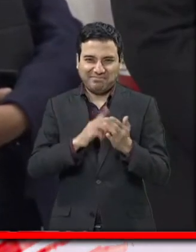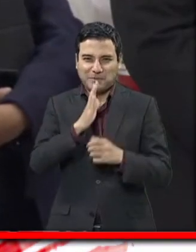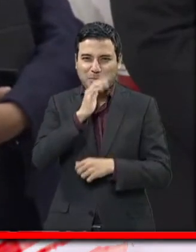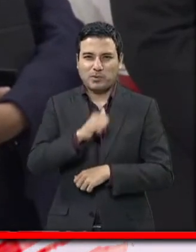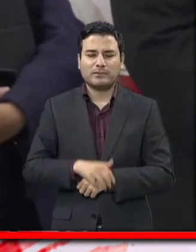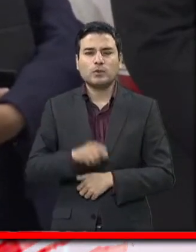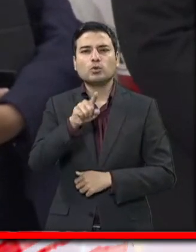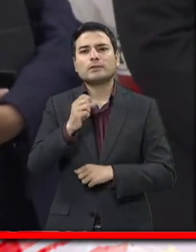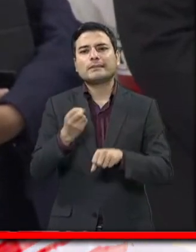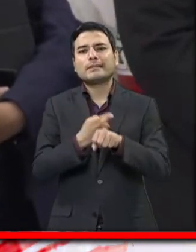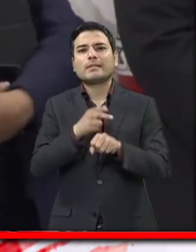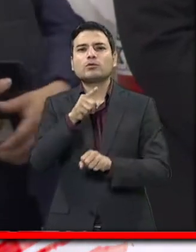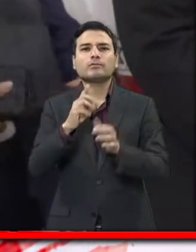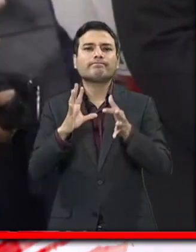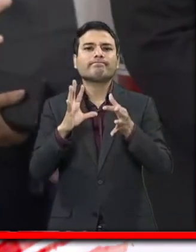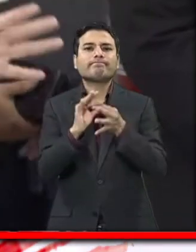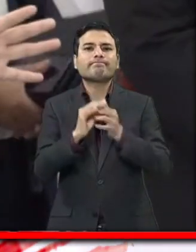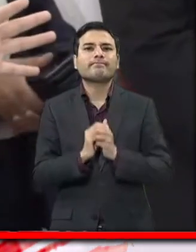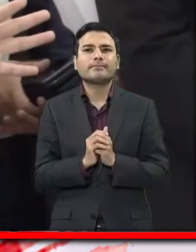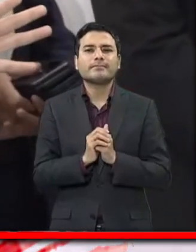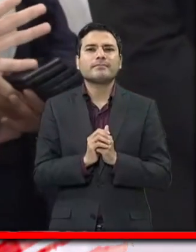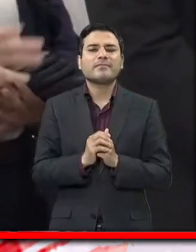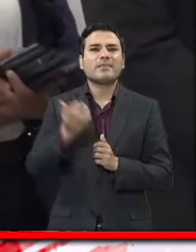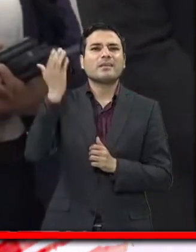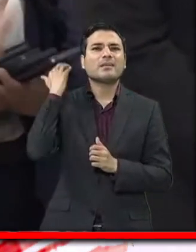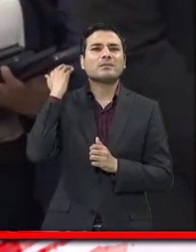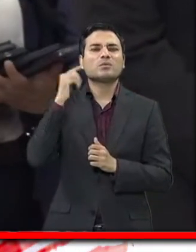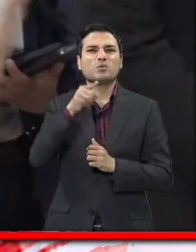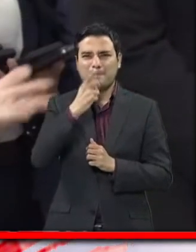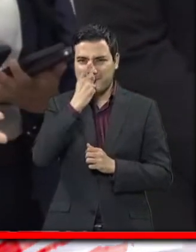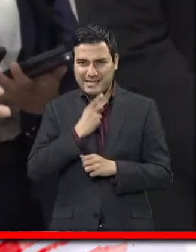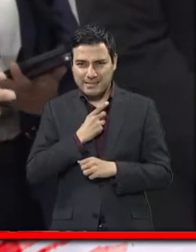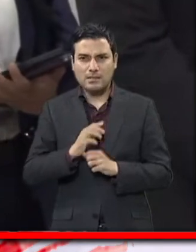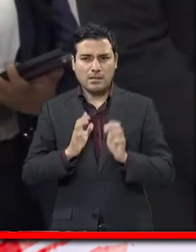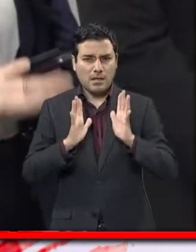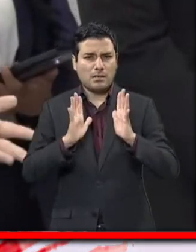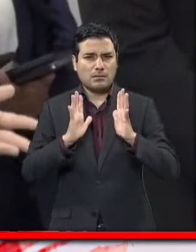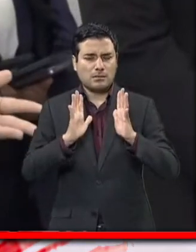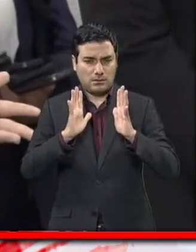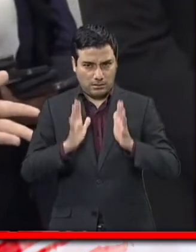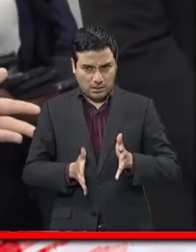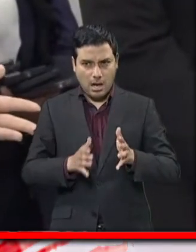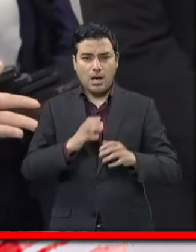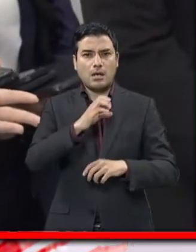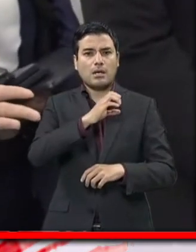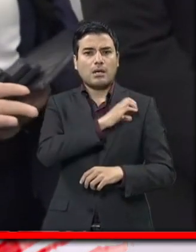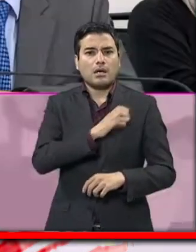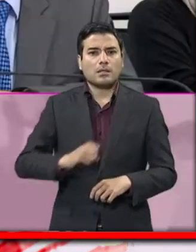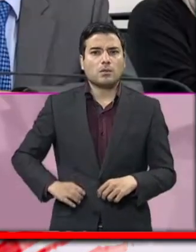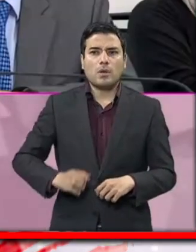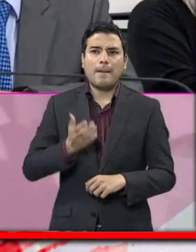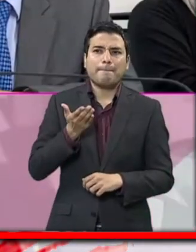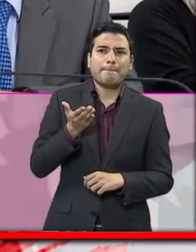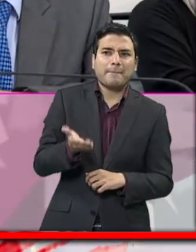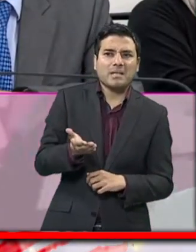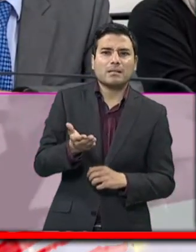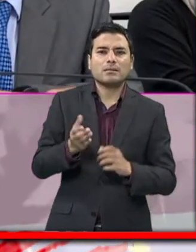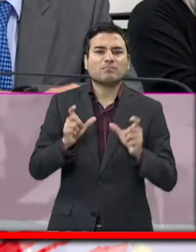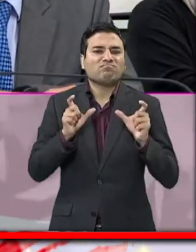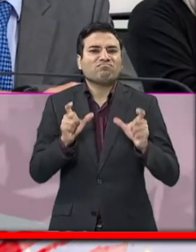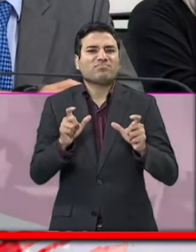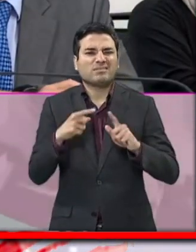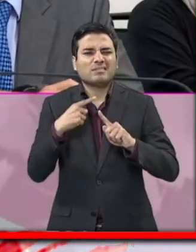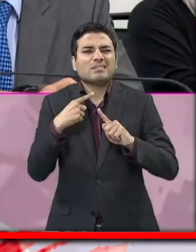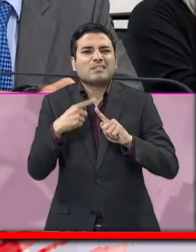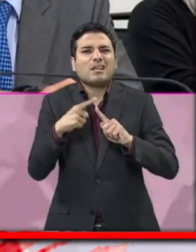aclararnos En qué estado se dieron estas peticiones que usted nos decía que ya han comenzado de algunas candidaturas pidiendo seguridad